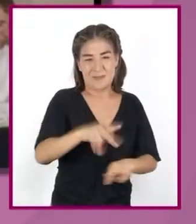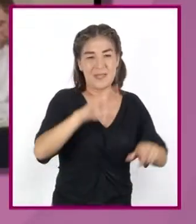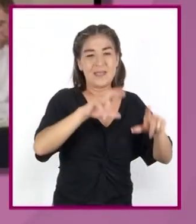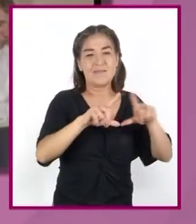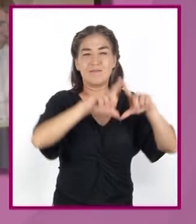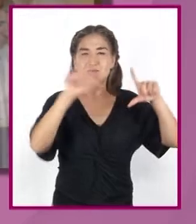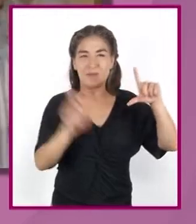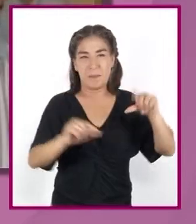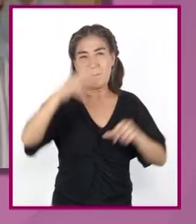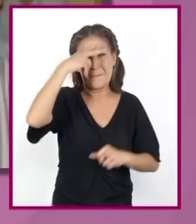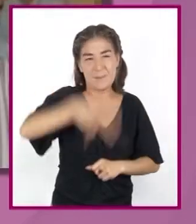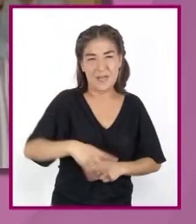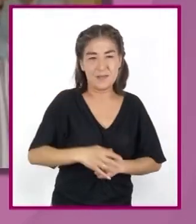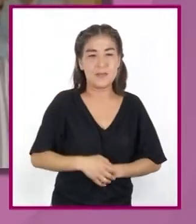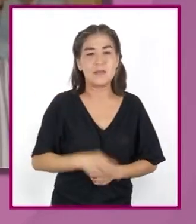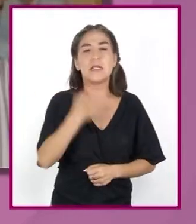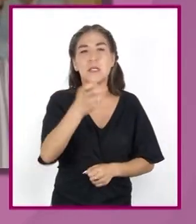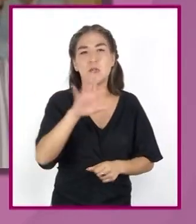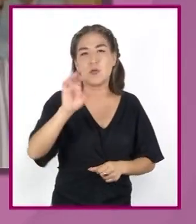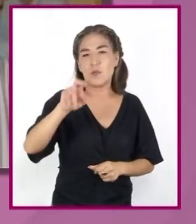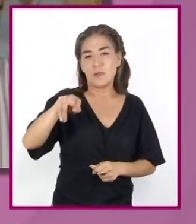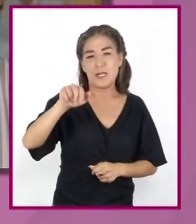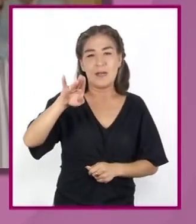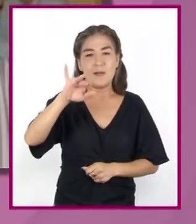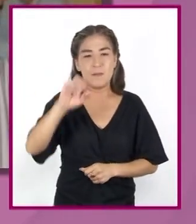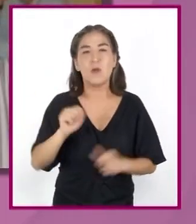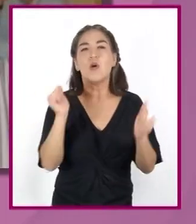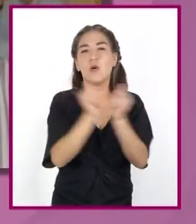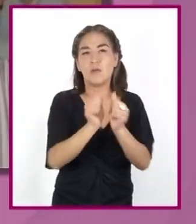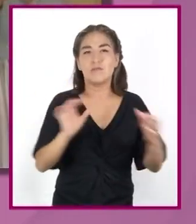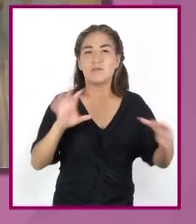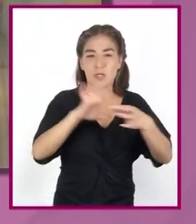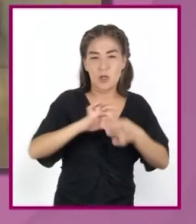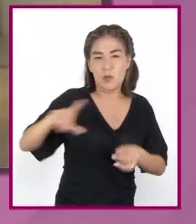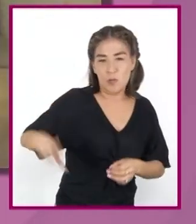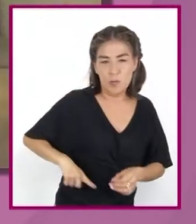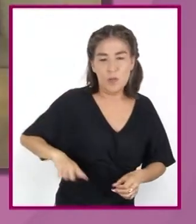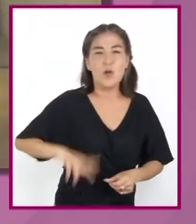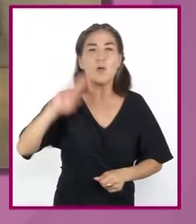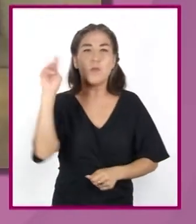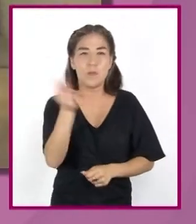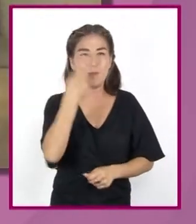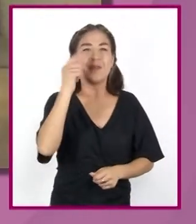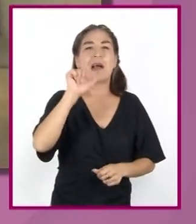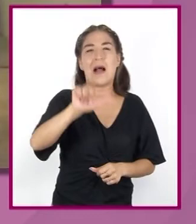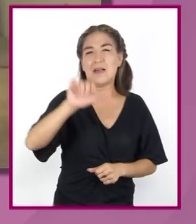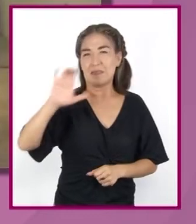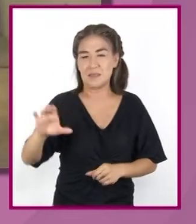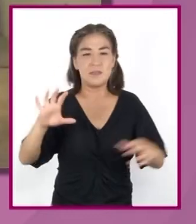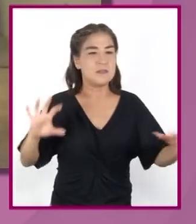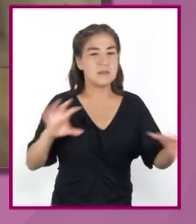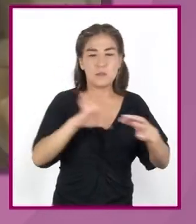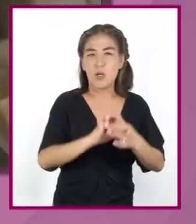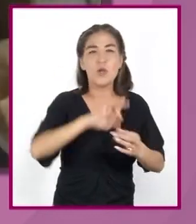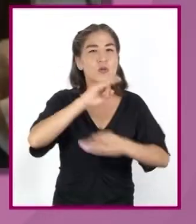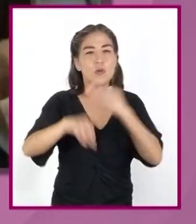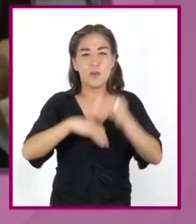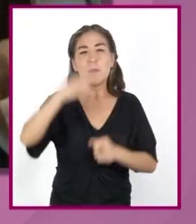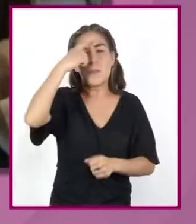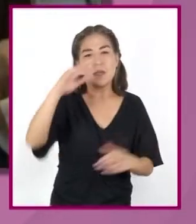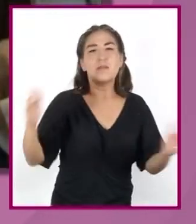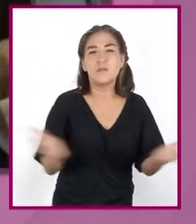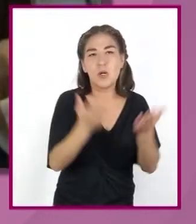Mexicana, la Conavio, con la participación del gobierno, universidades y organizaciones de la sociedad civil, promueve el desarrollo